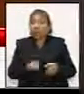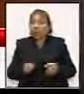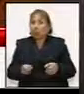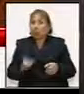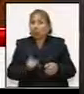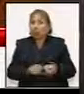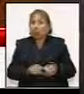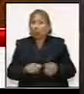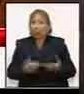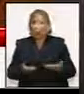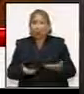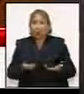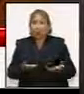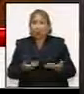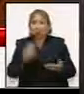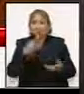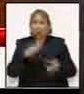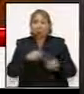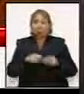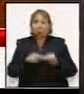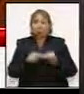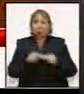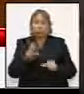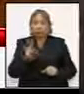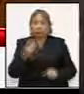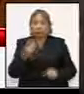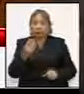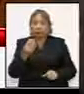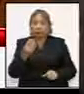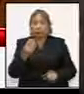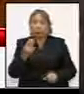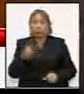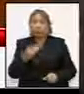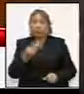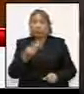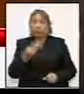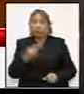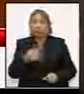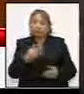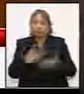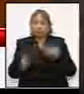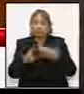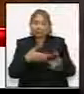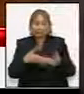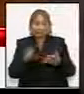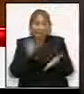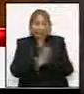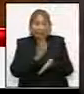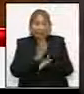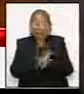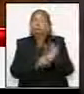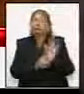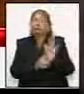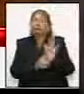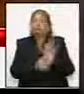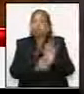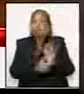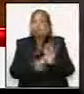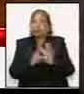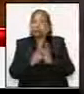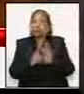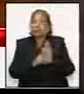personas que debían ser nombrados durante el año 2014-2018. A pesar que han acreditado cumplir con los requisitos